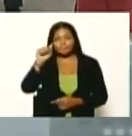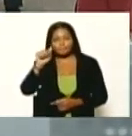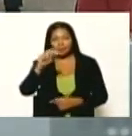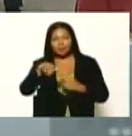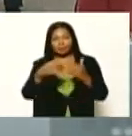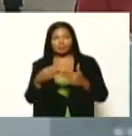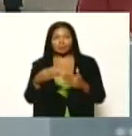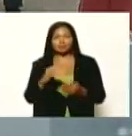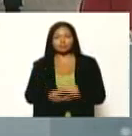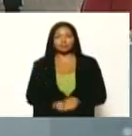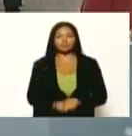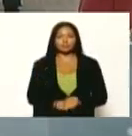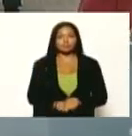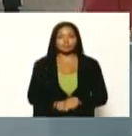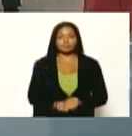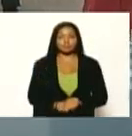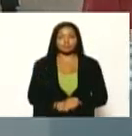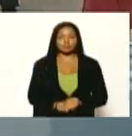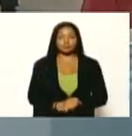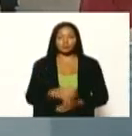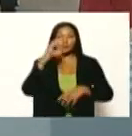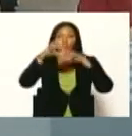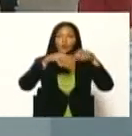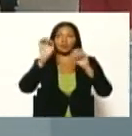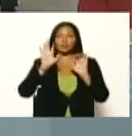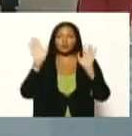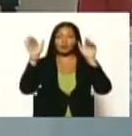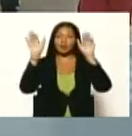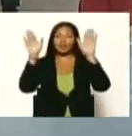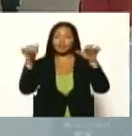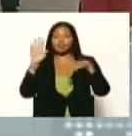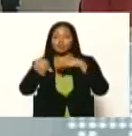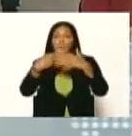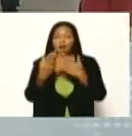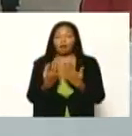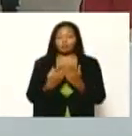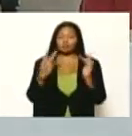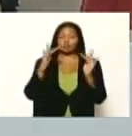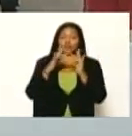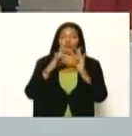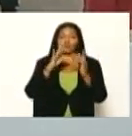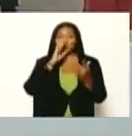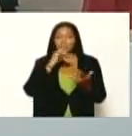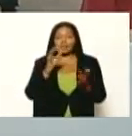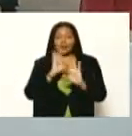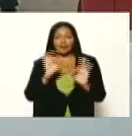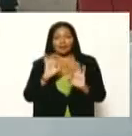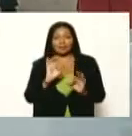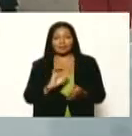Desde Quinta Crespo, un gato volador, Luisa, tumbó el satélite.